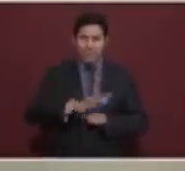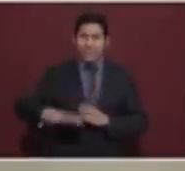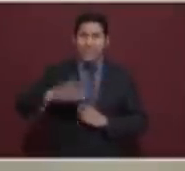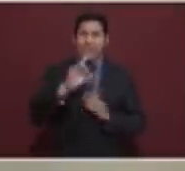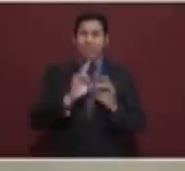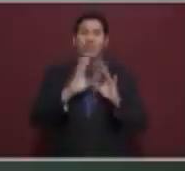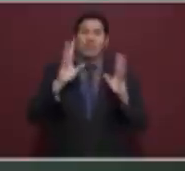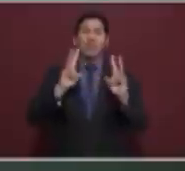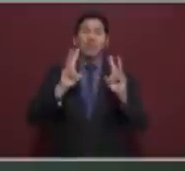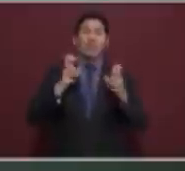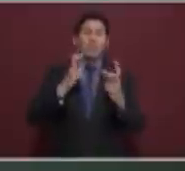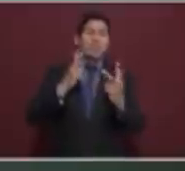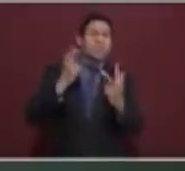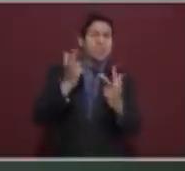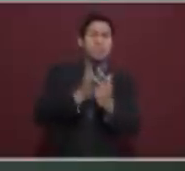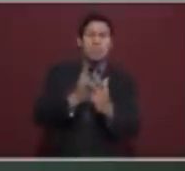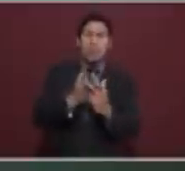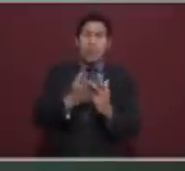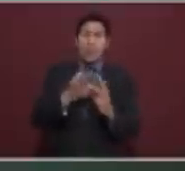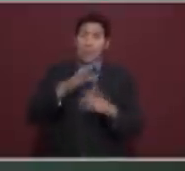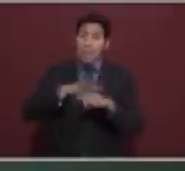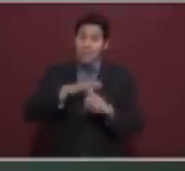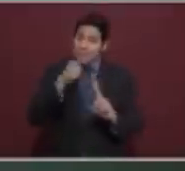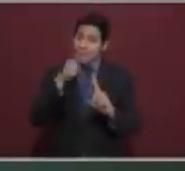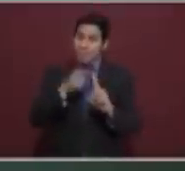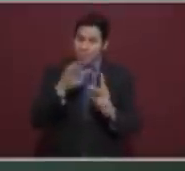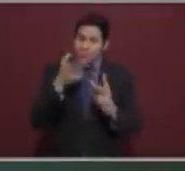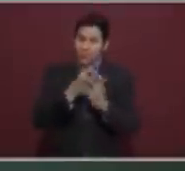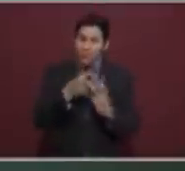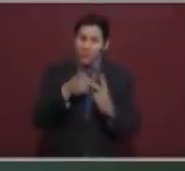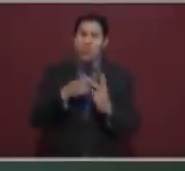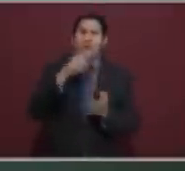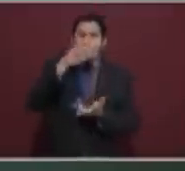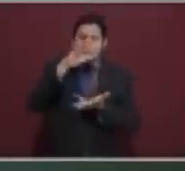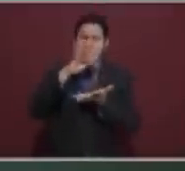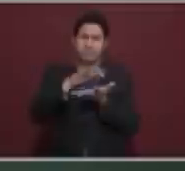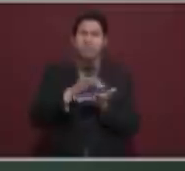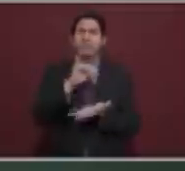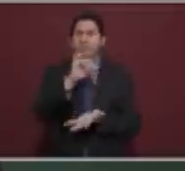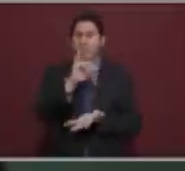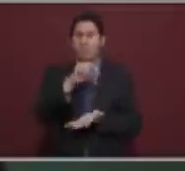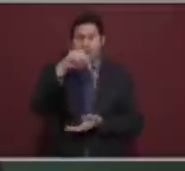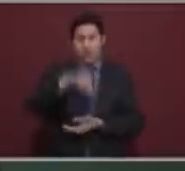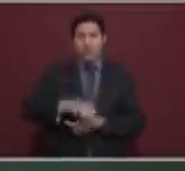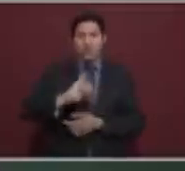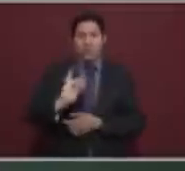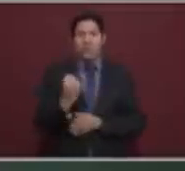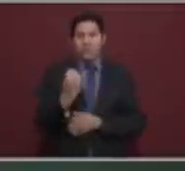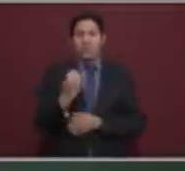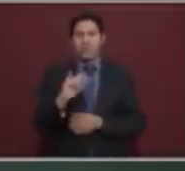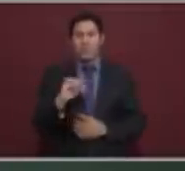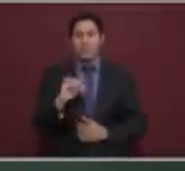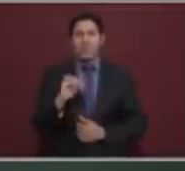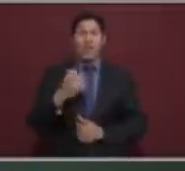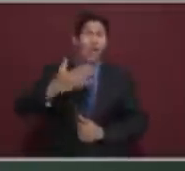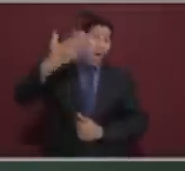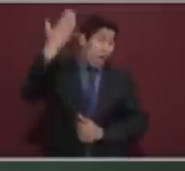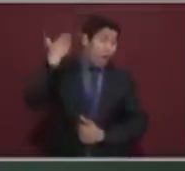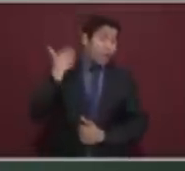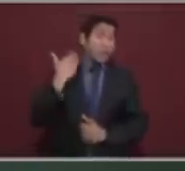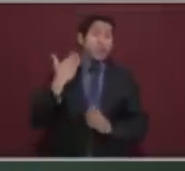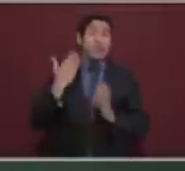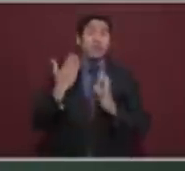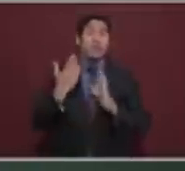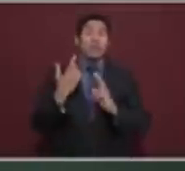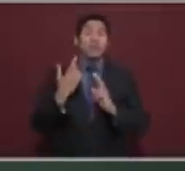disminuido particularmente el de los homicidios aquí en tijuana antes de que iniciara